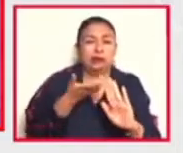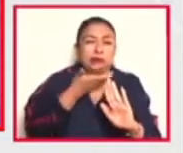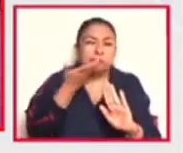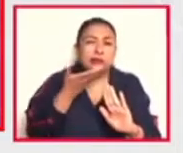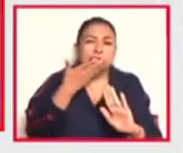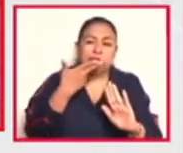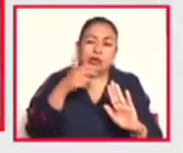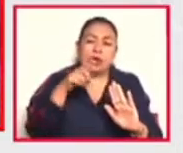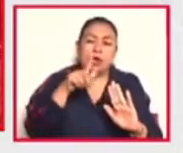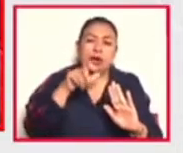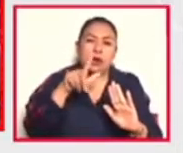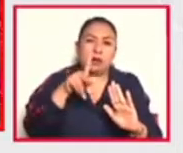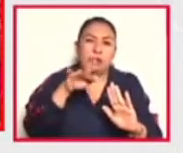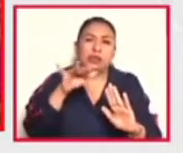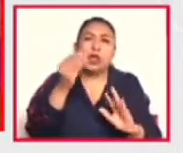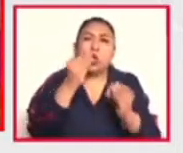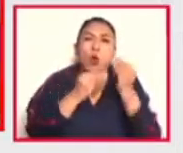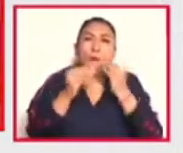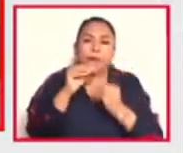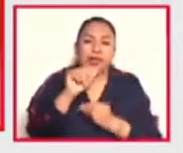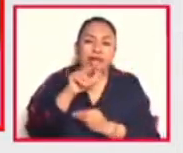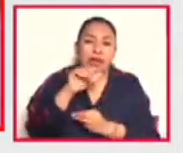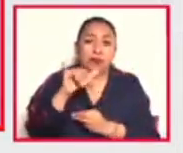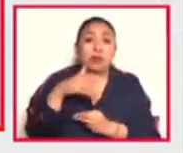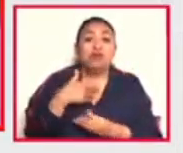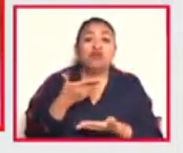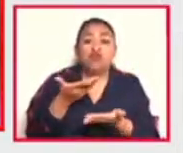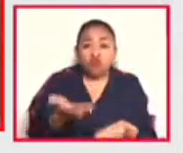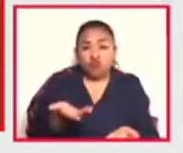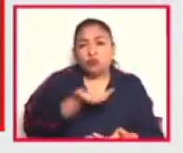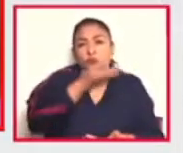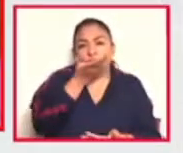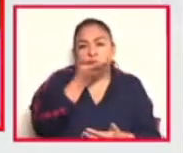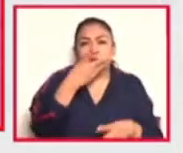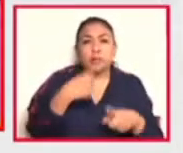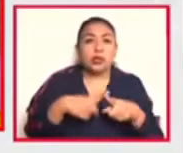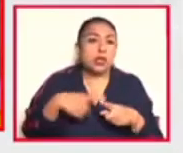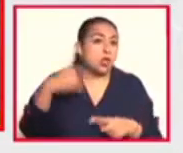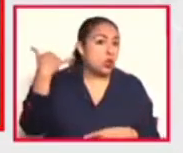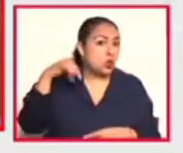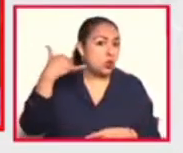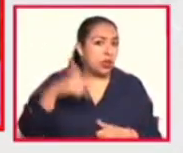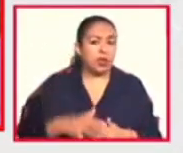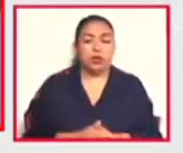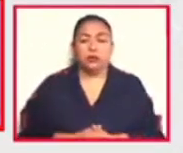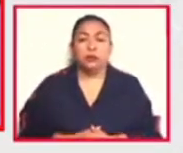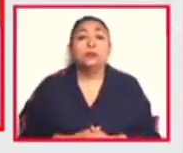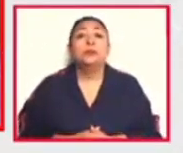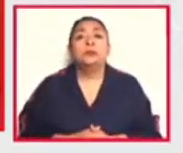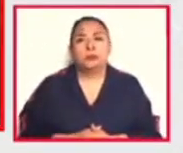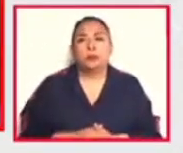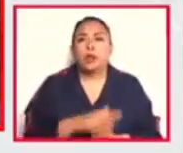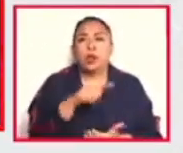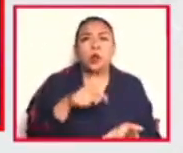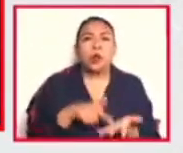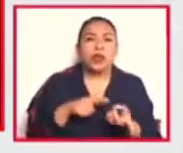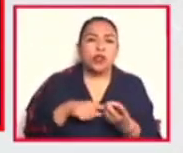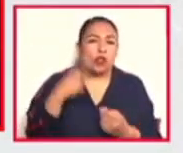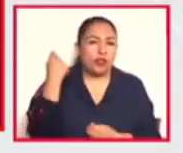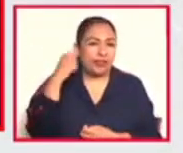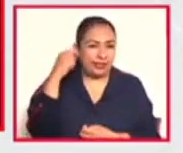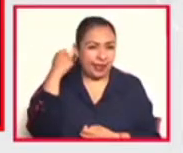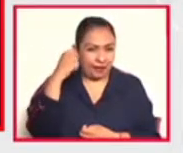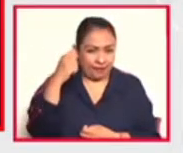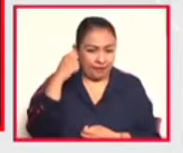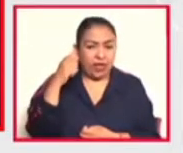o comida de las ánimas, ofrenda tradicional entre los mayas de Yucatán. Desde el trópico húmedo de Tabasco, región de